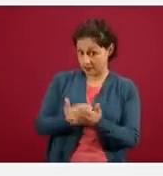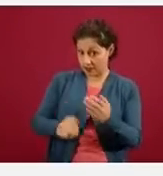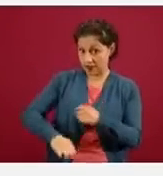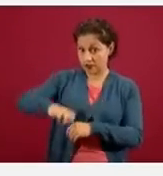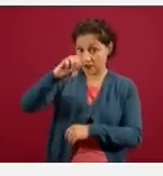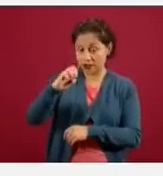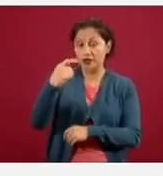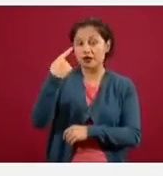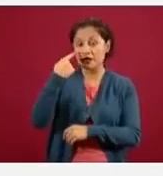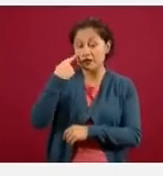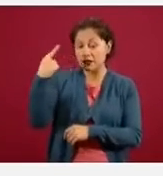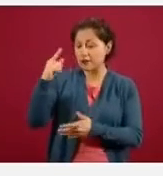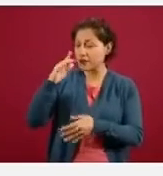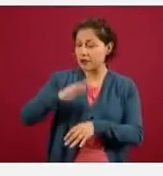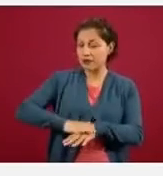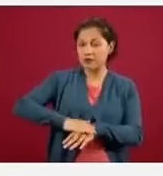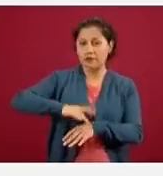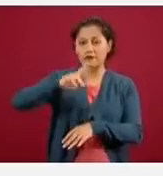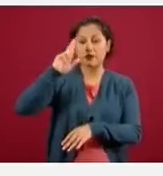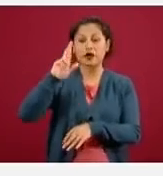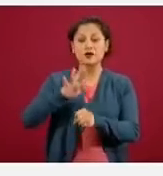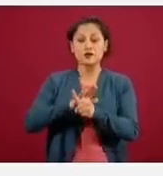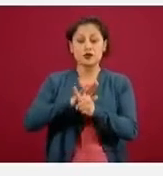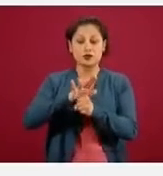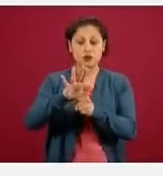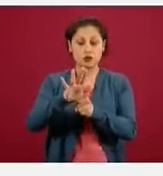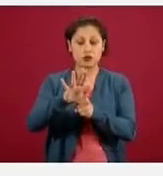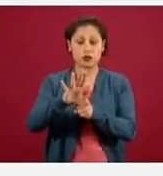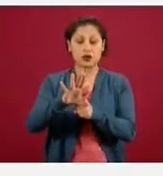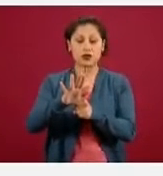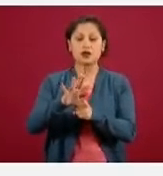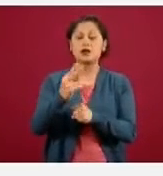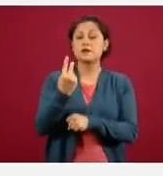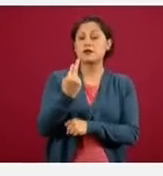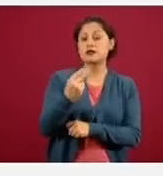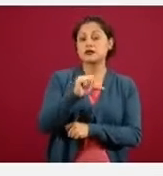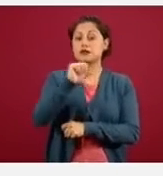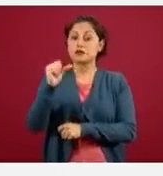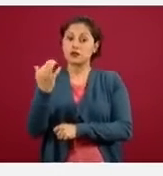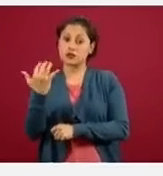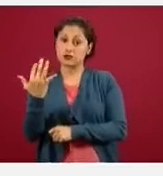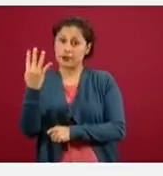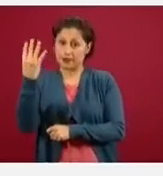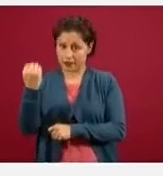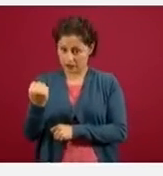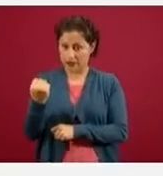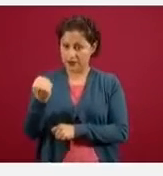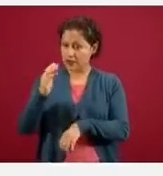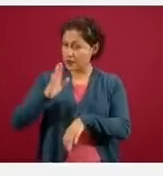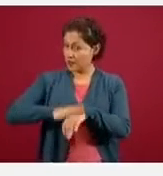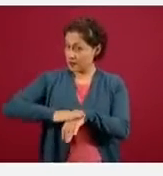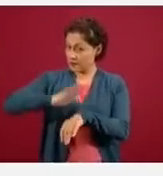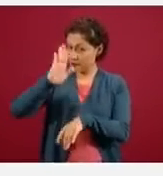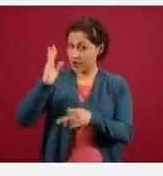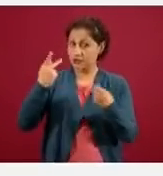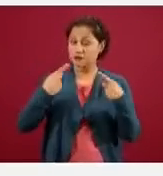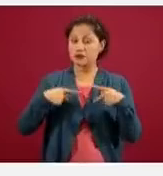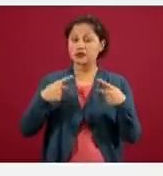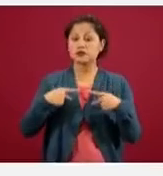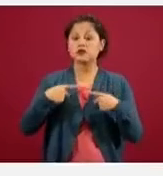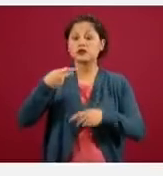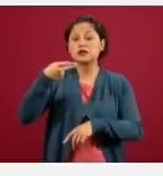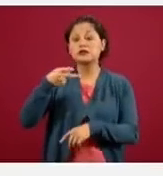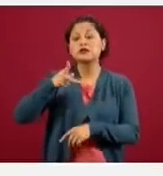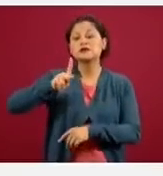mayor carga de enfermedad se encuentra en el grupo de 25 a 59. Sin embargo, la mayor